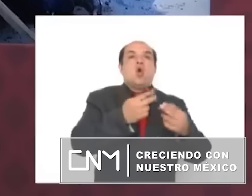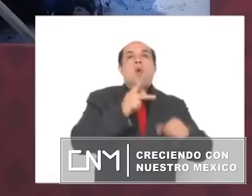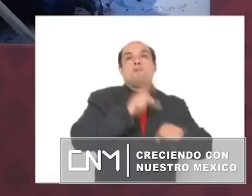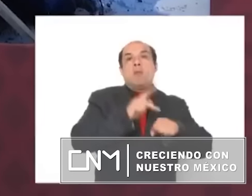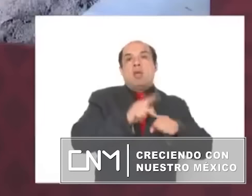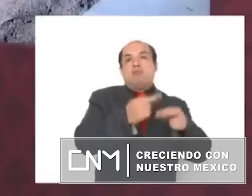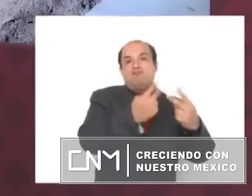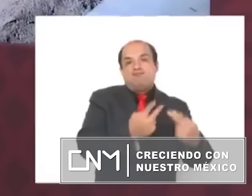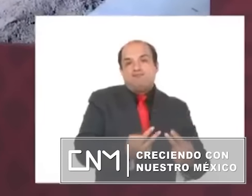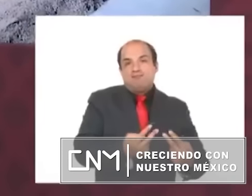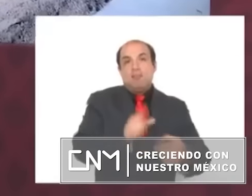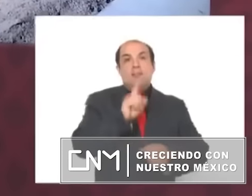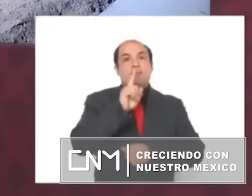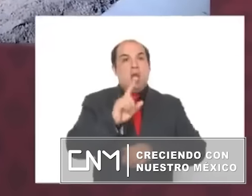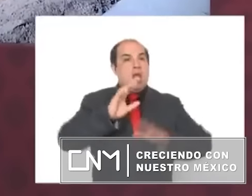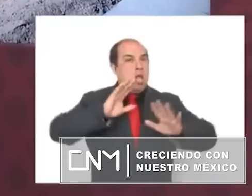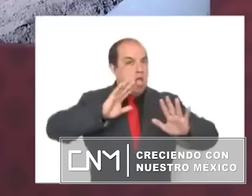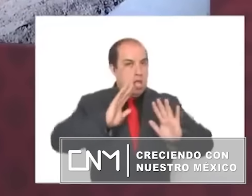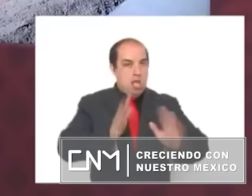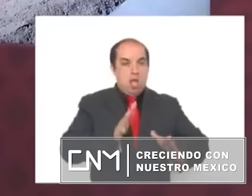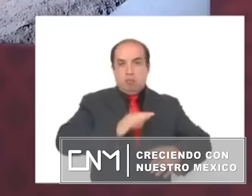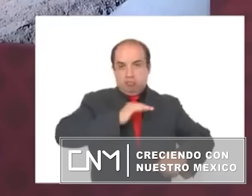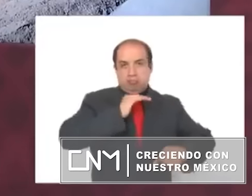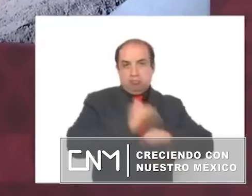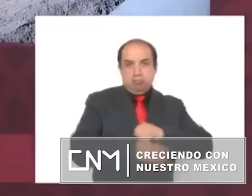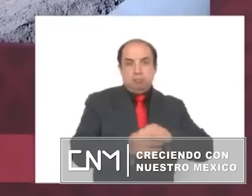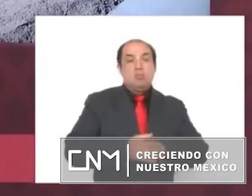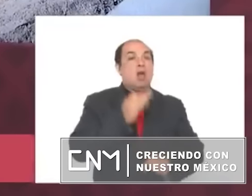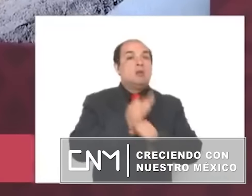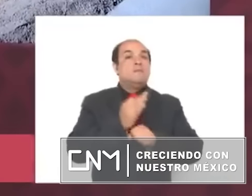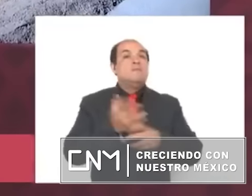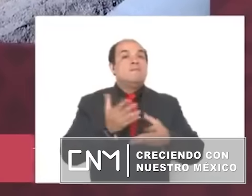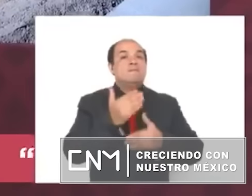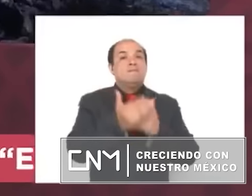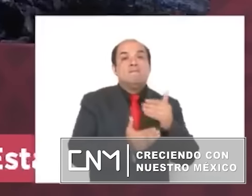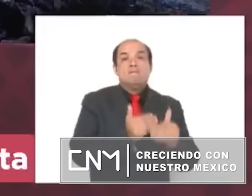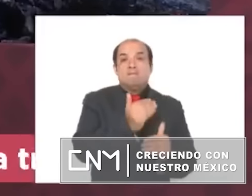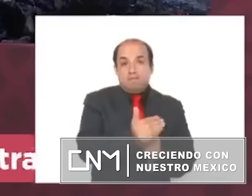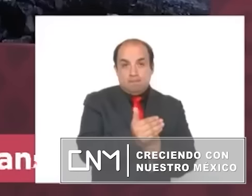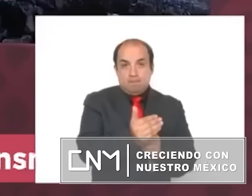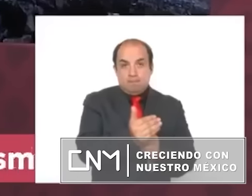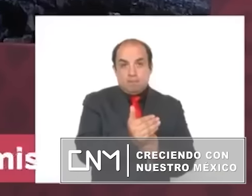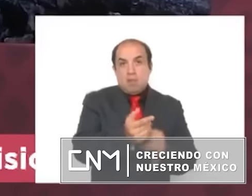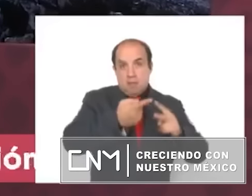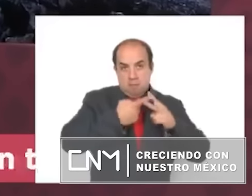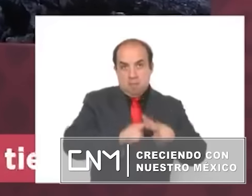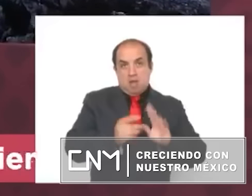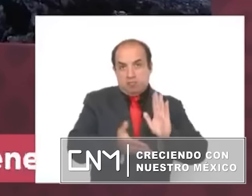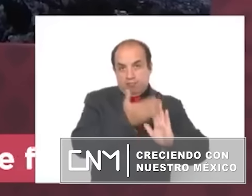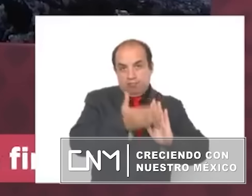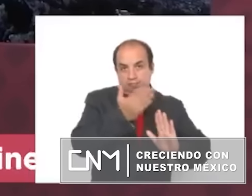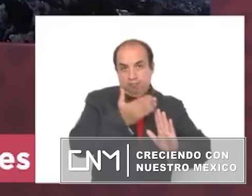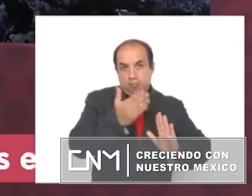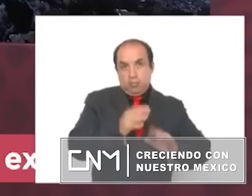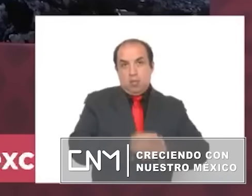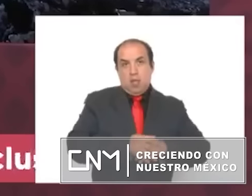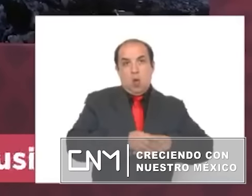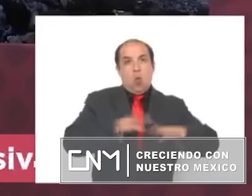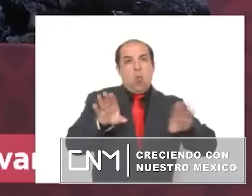roca, pero ya prácticamente eso se concluyó y ahorita están en el proceso de iniciar la construcción de